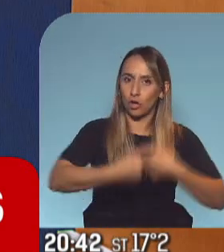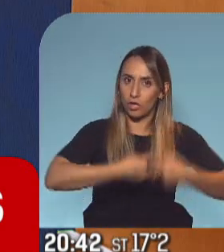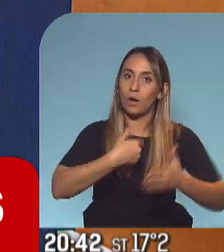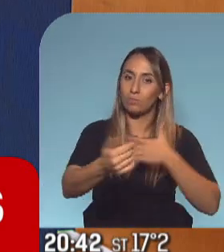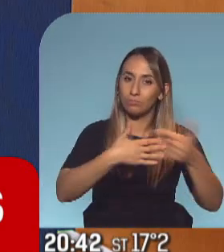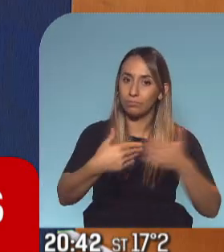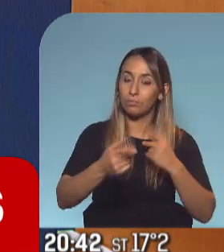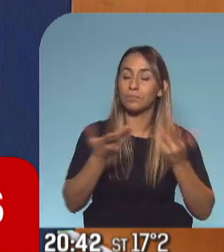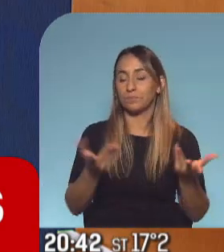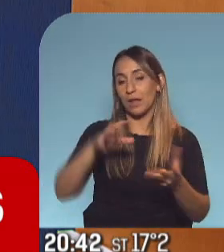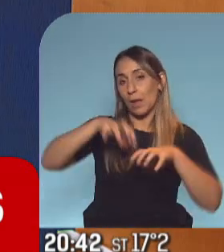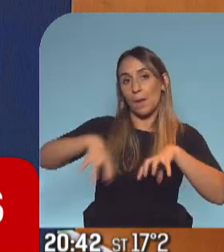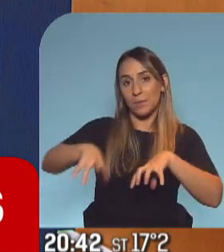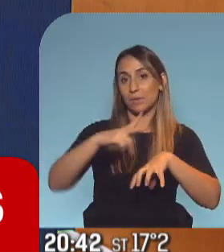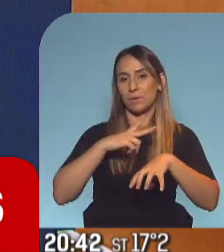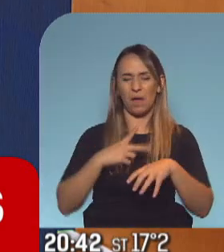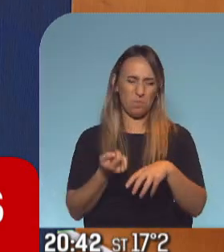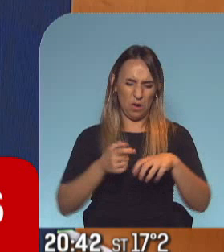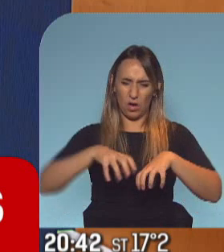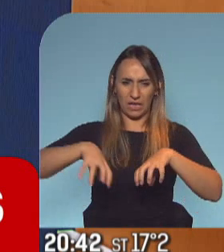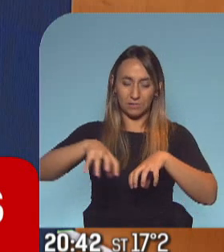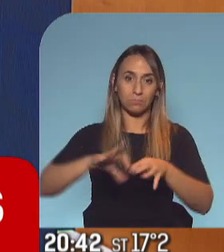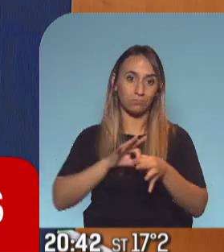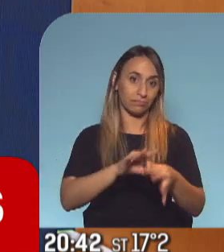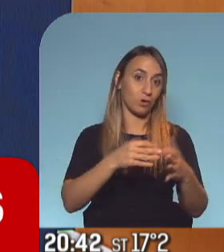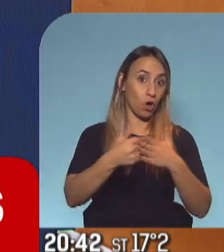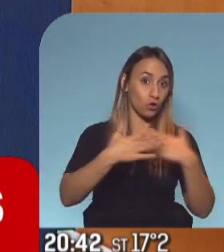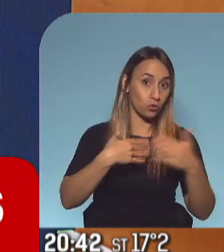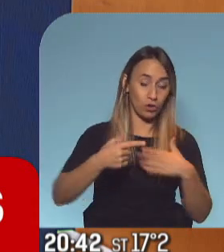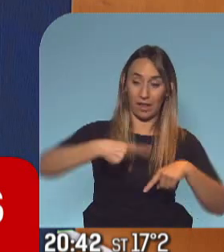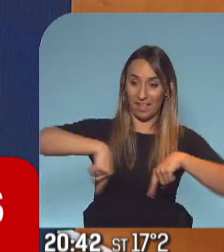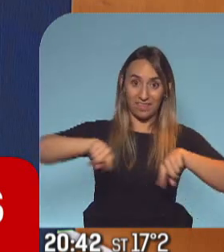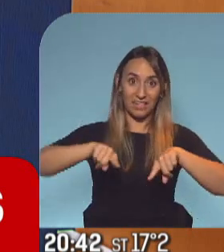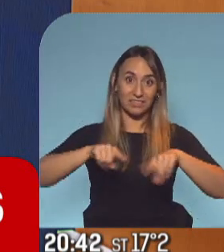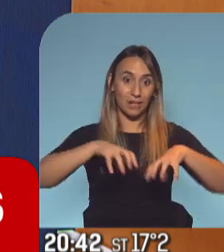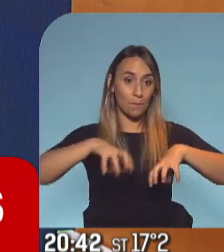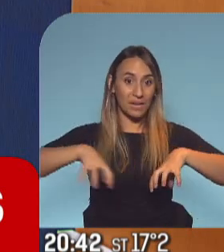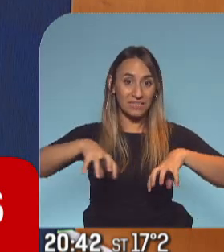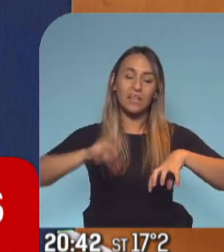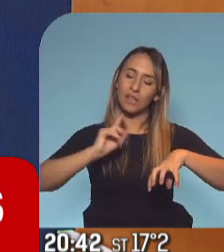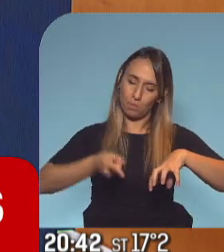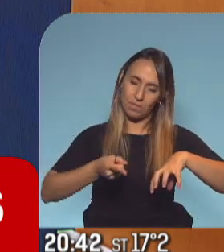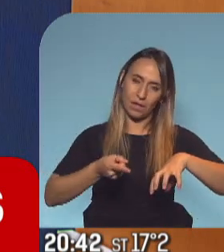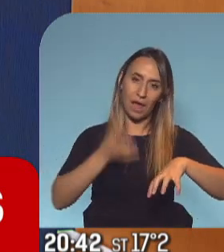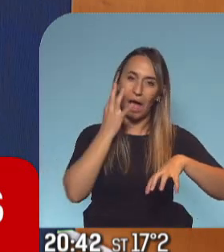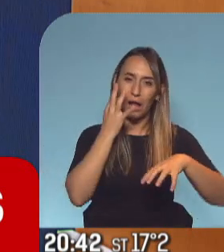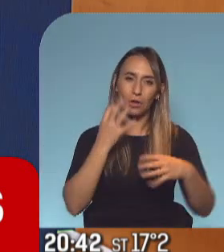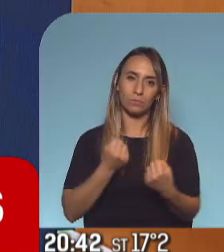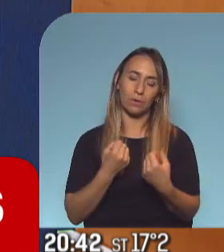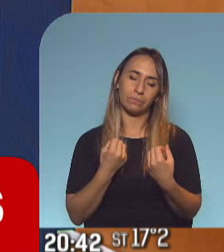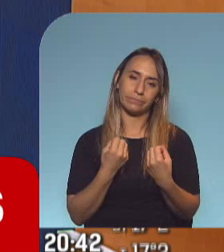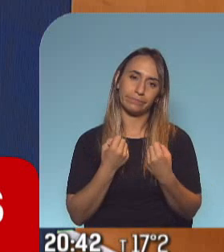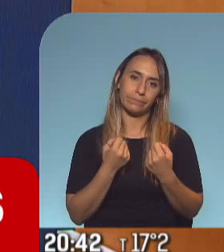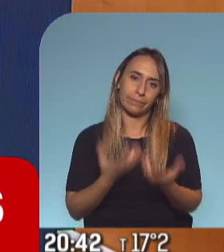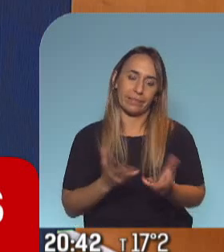empresas privadas, que son pocas, vinculadas al rubro de la construcción, son concentradas, también puedan poner de su parte y dejar